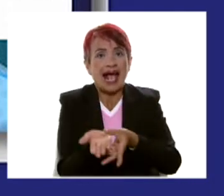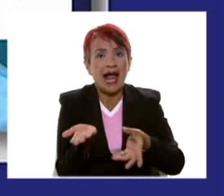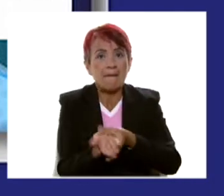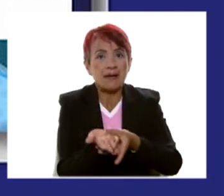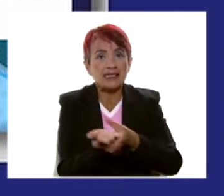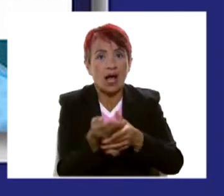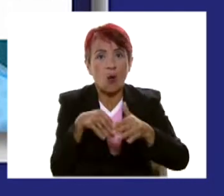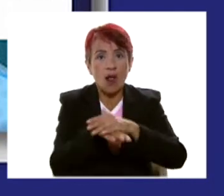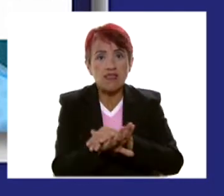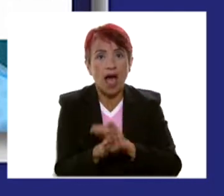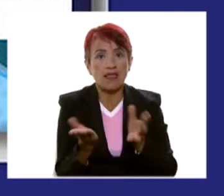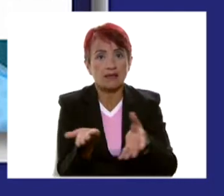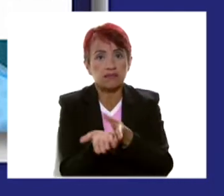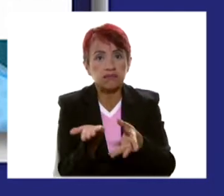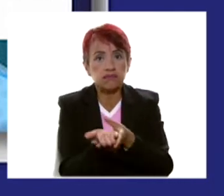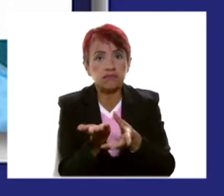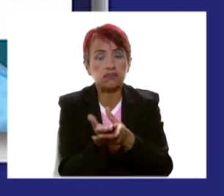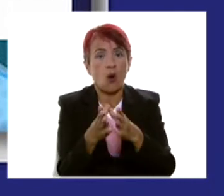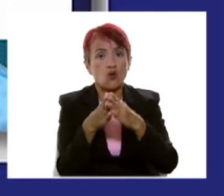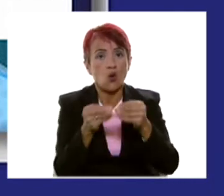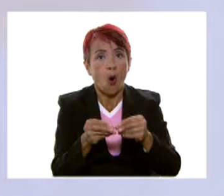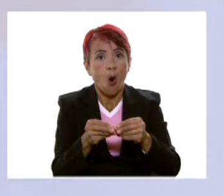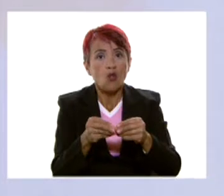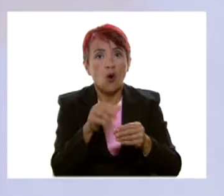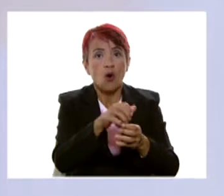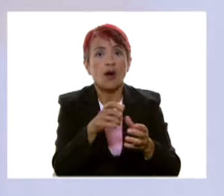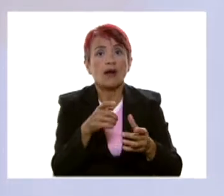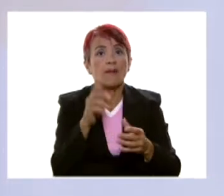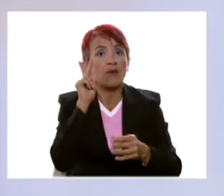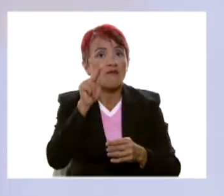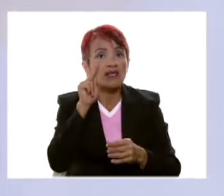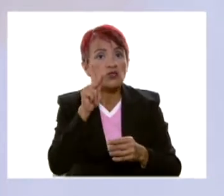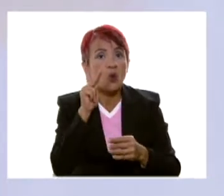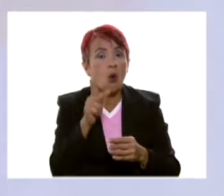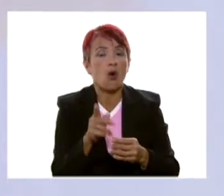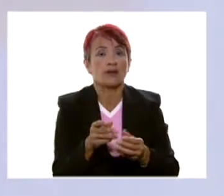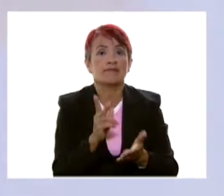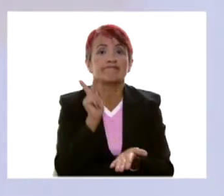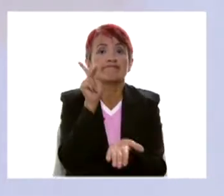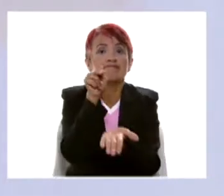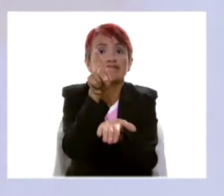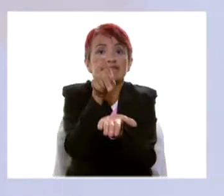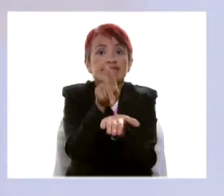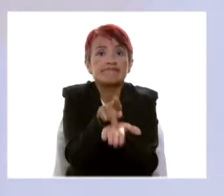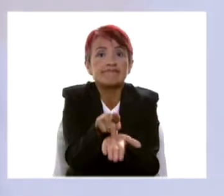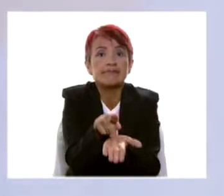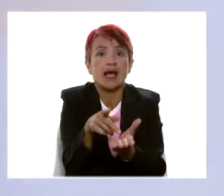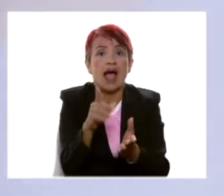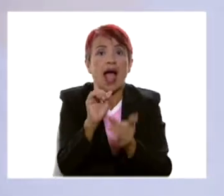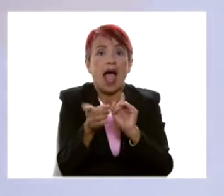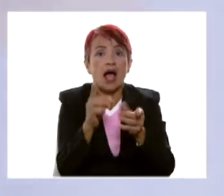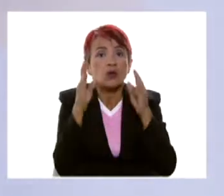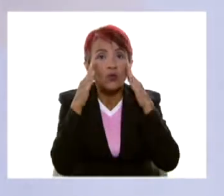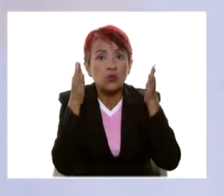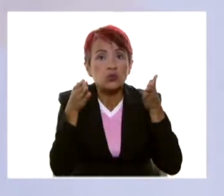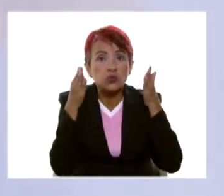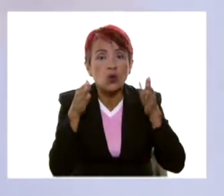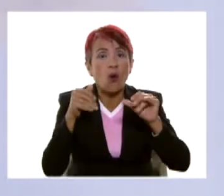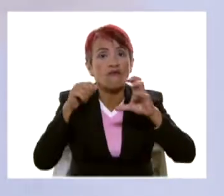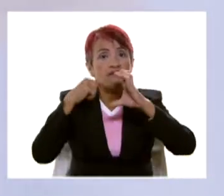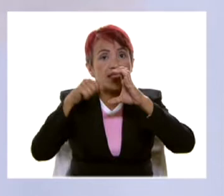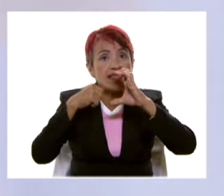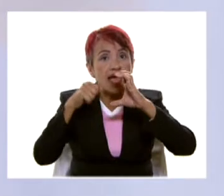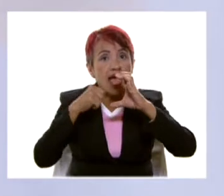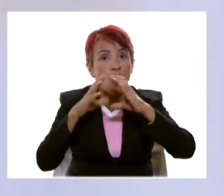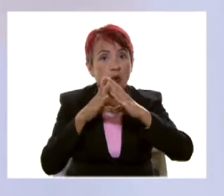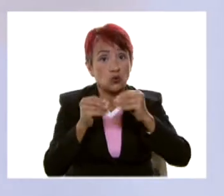entregamos, quizás en algún momento algún docente, algún profesor va y hace algún tipo de tutorial, algún video, porque he tenido la